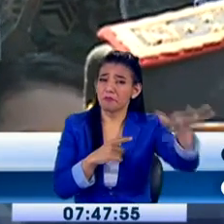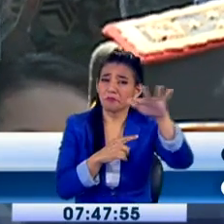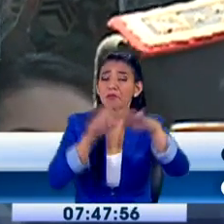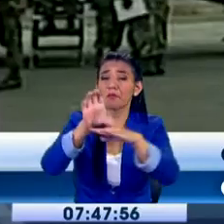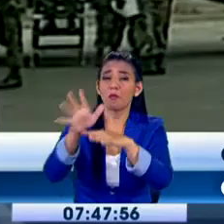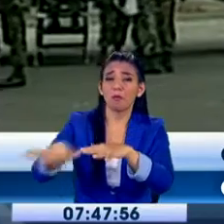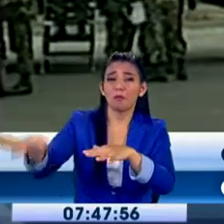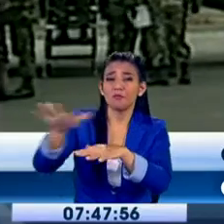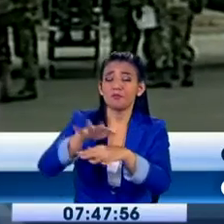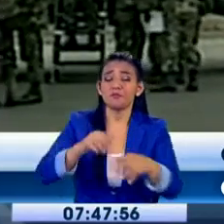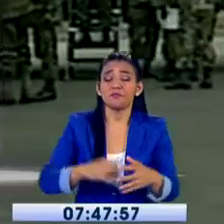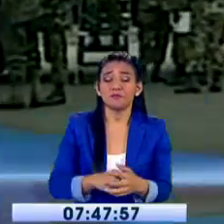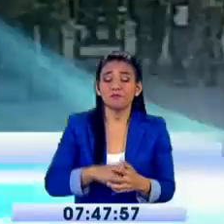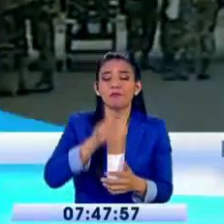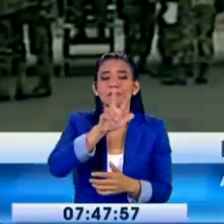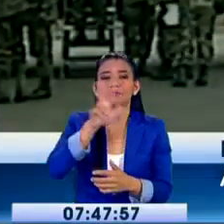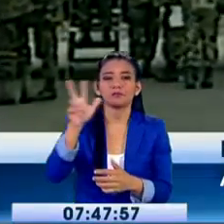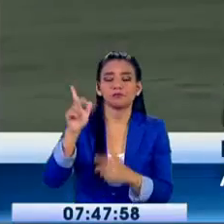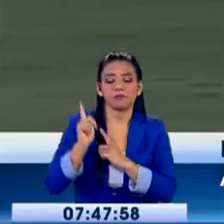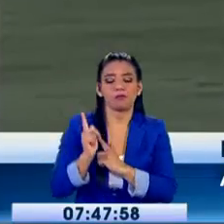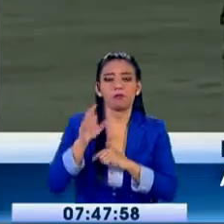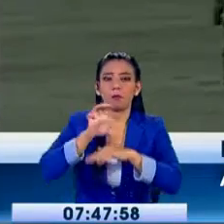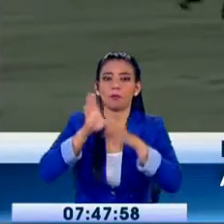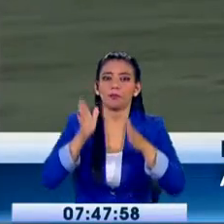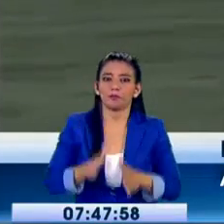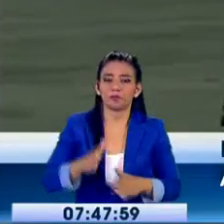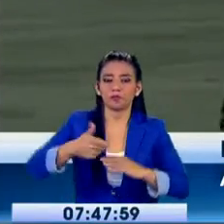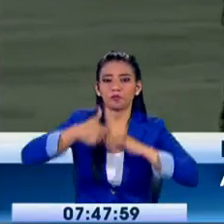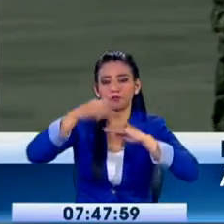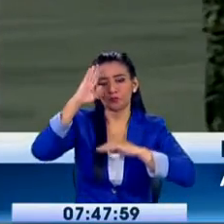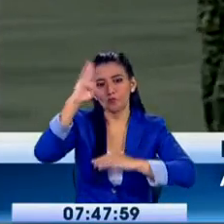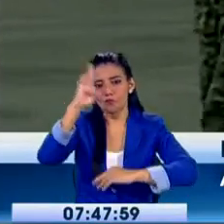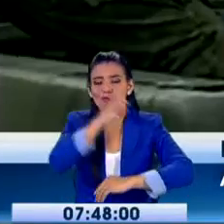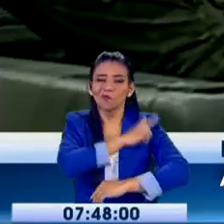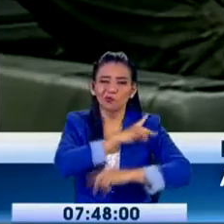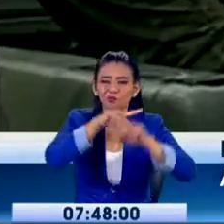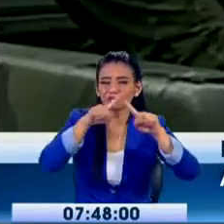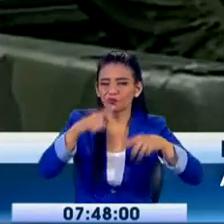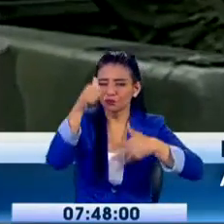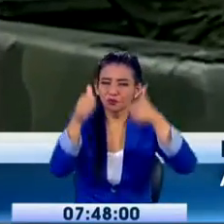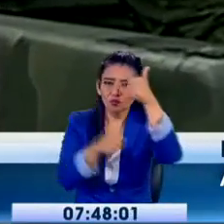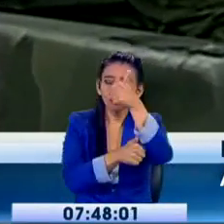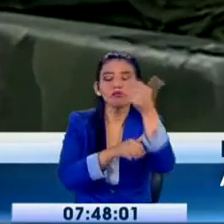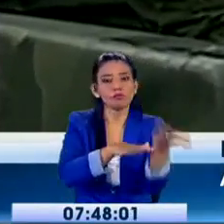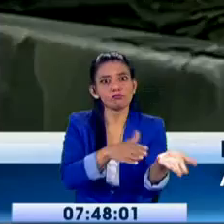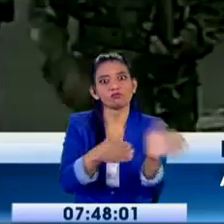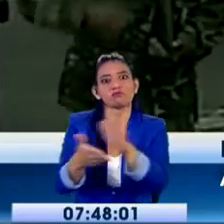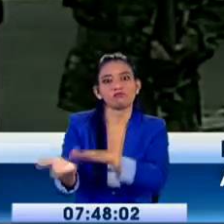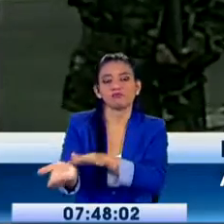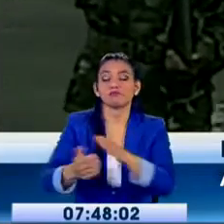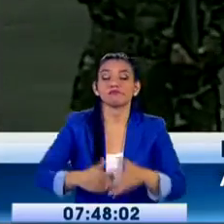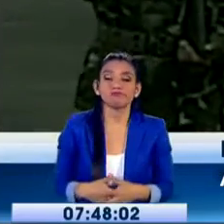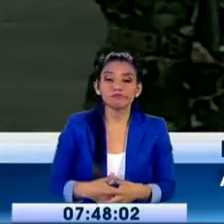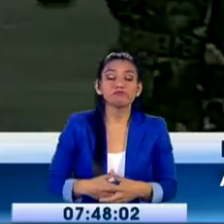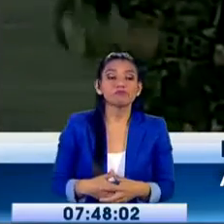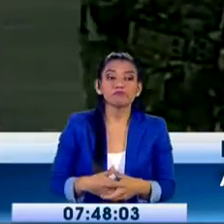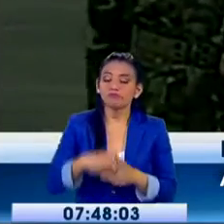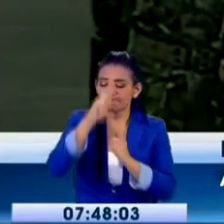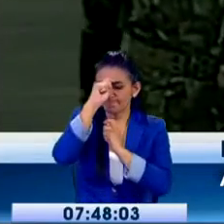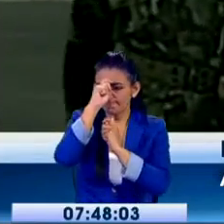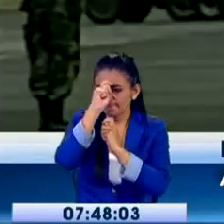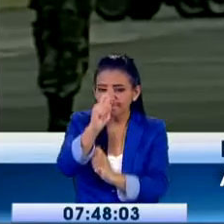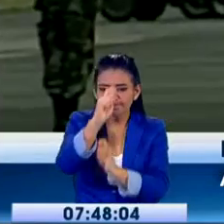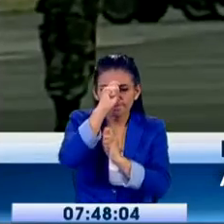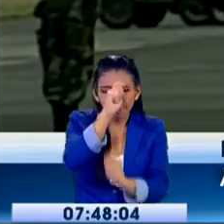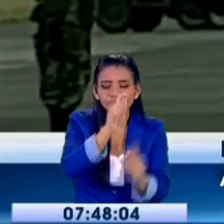ecuatoriano. 33 militares ecuatorianos, entre oficiales, cabos, sargentos y soldados, cayeron en combate. El homenaje a los héroes